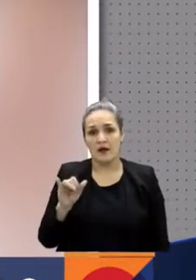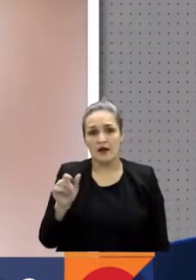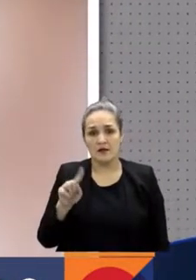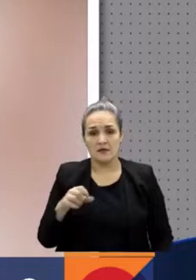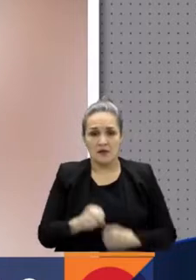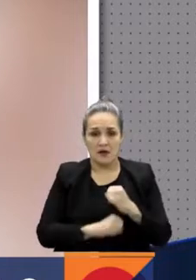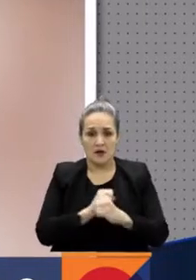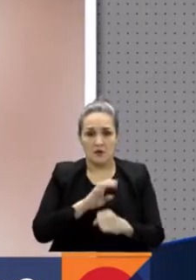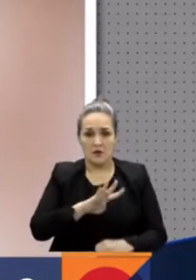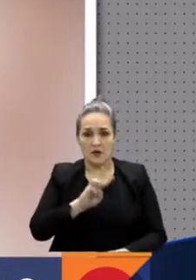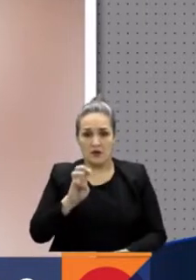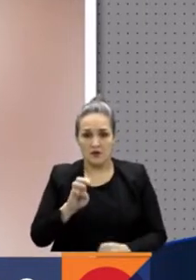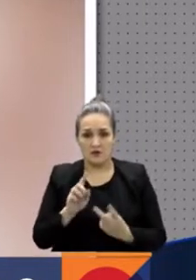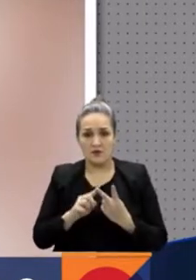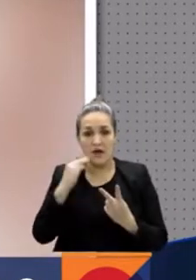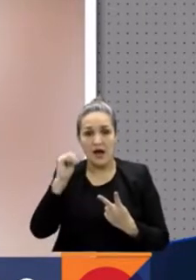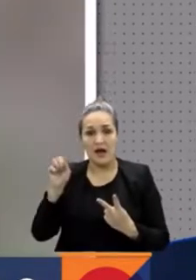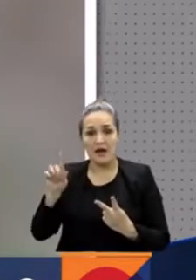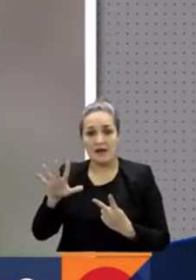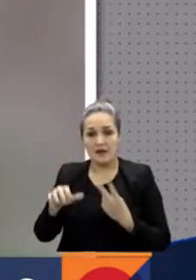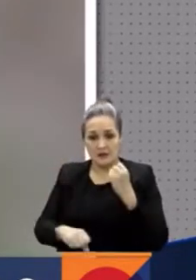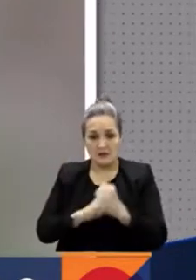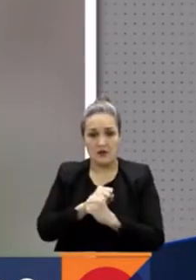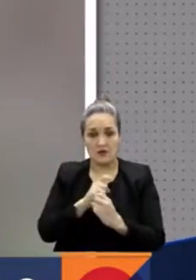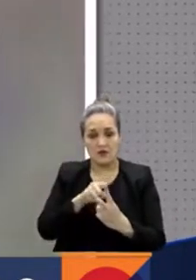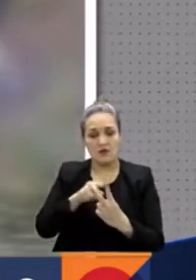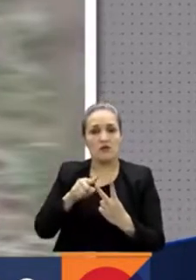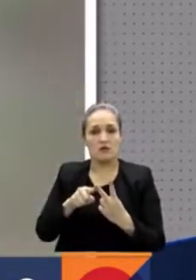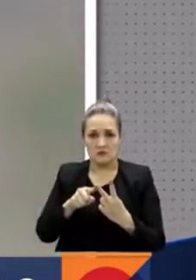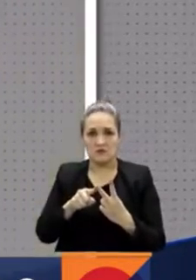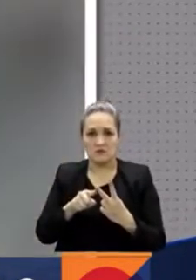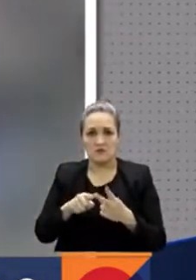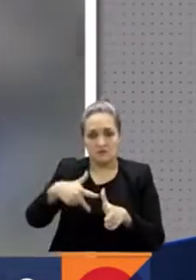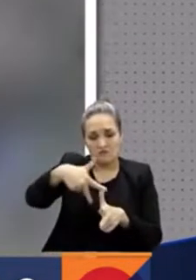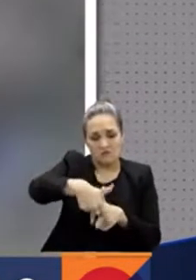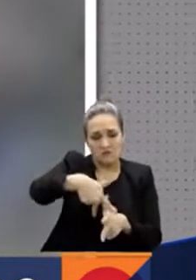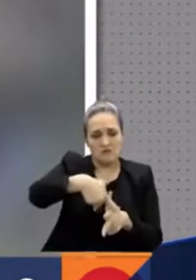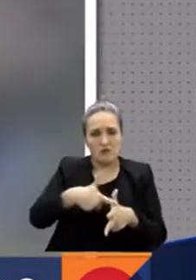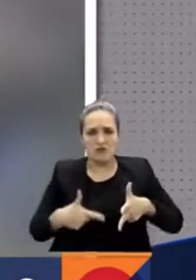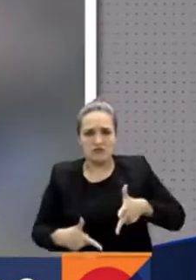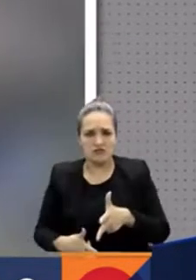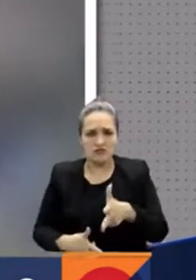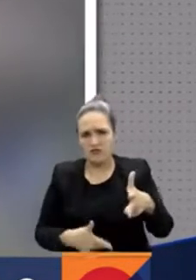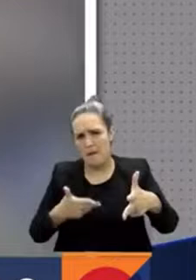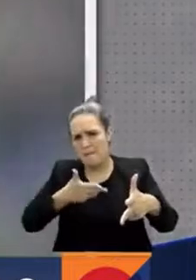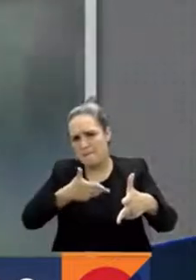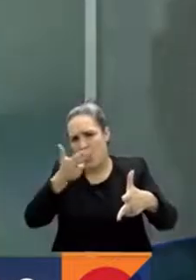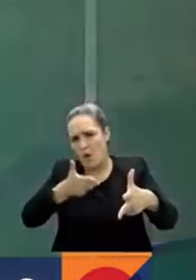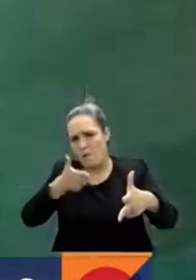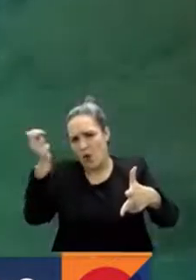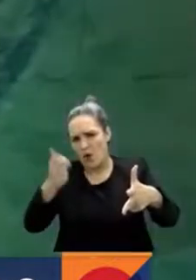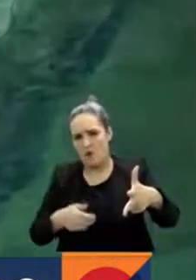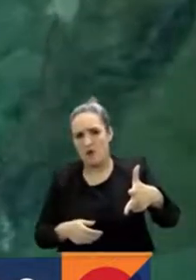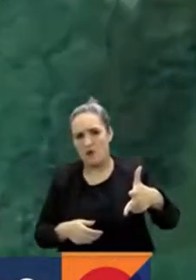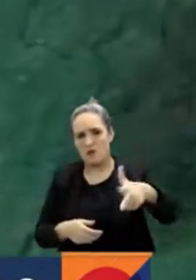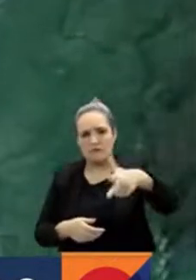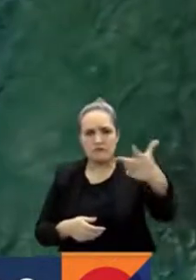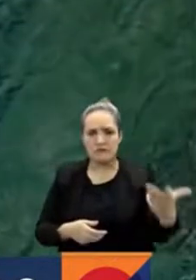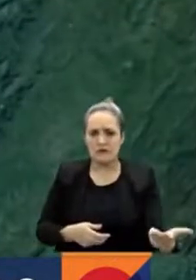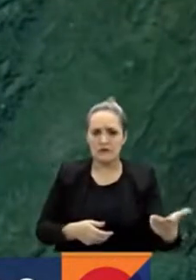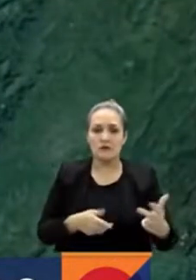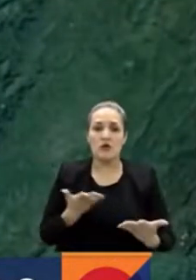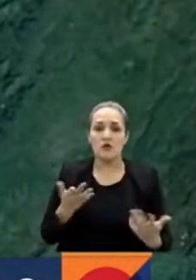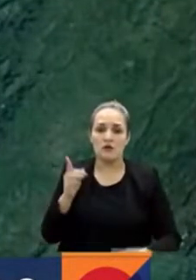años, y Gisela González, de 15 años de edad, fueron identificadas las víctimas del asesinato a mano armada que ocurrió en la hacienda